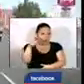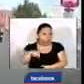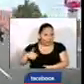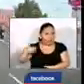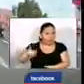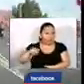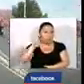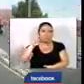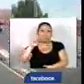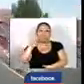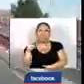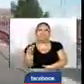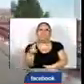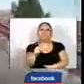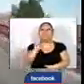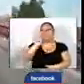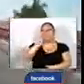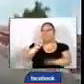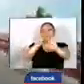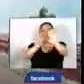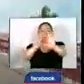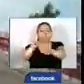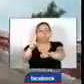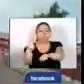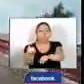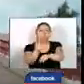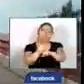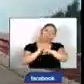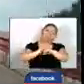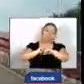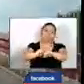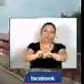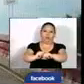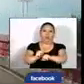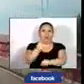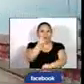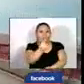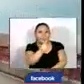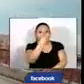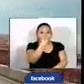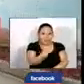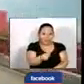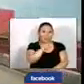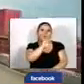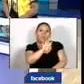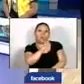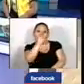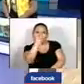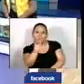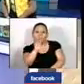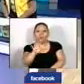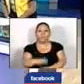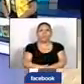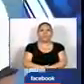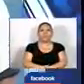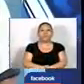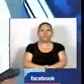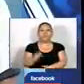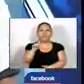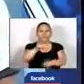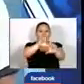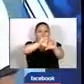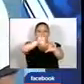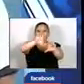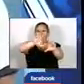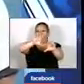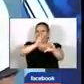2021 a 271 personas fallecidas, un promedio de cuatro por cada día. Estadísticamente los accidentes